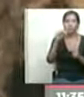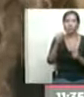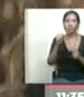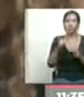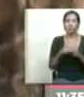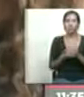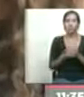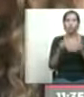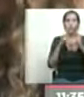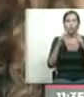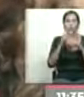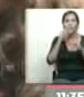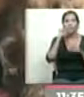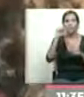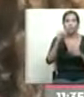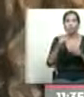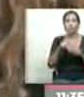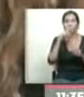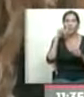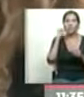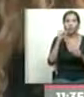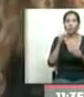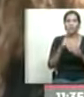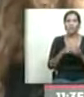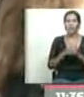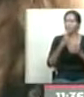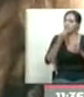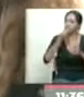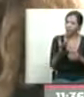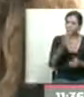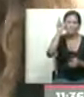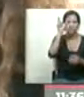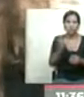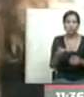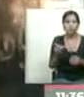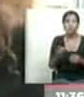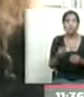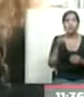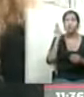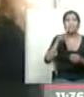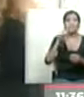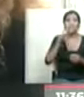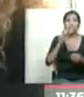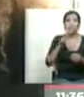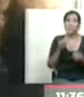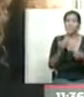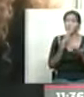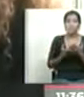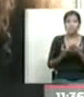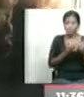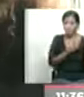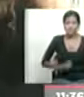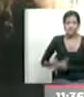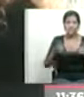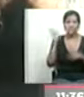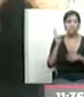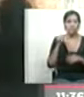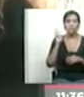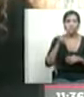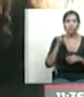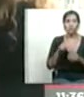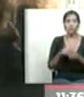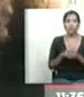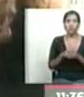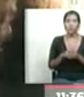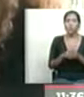conozco a Maduro. Maduro es un bonachón, un hombre que nunca pidió ser presidente de la República. Un hombre del